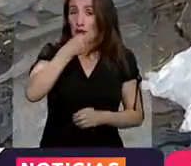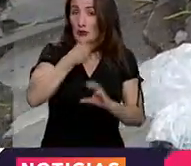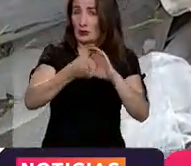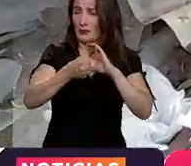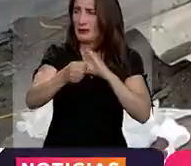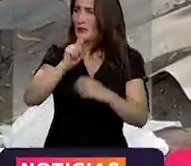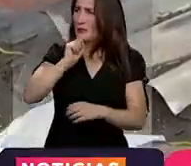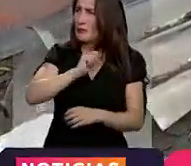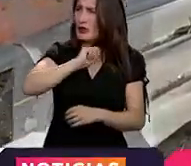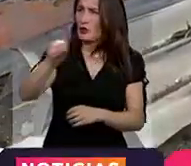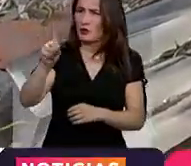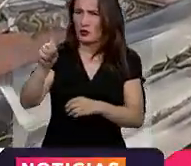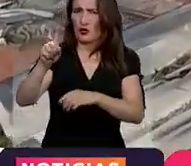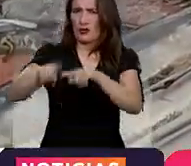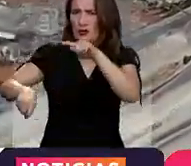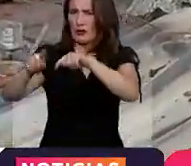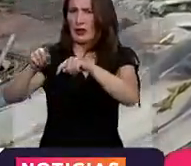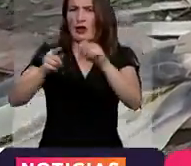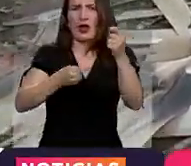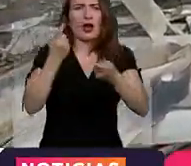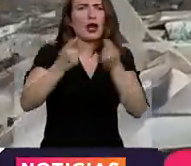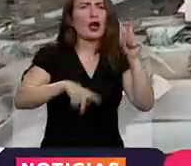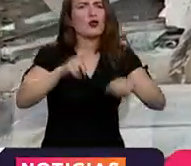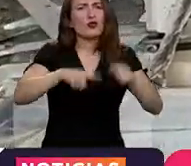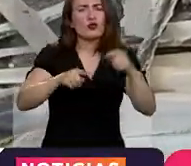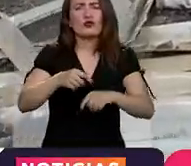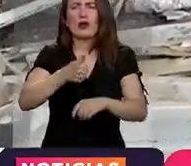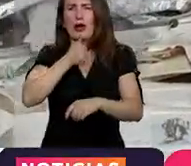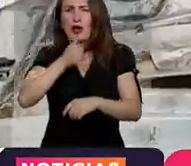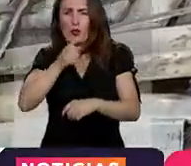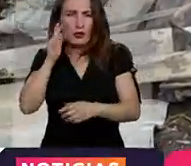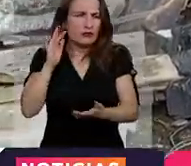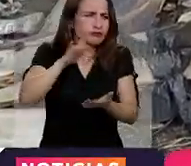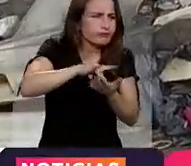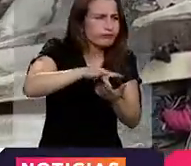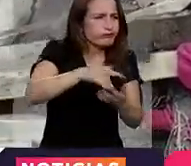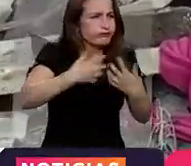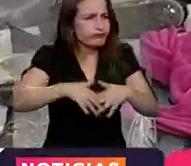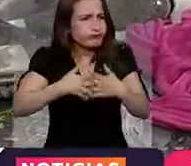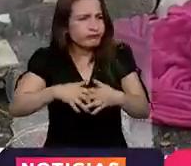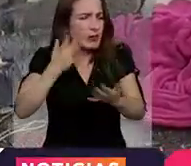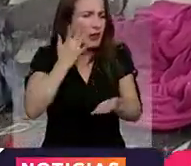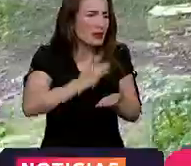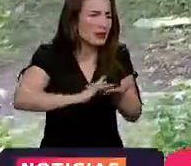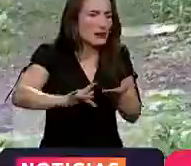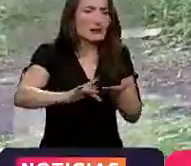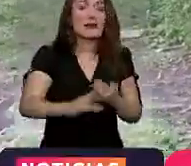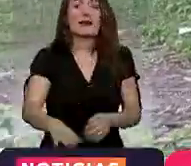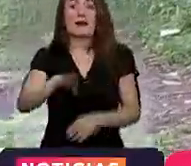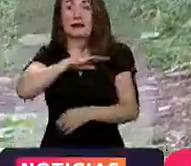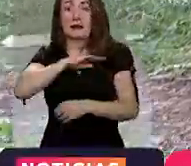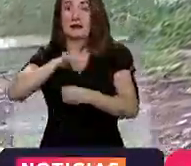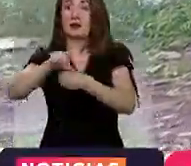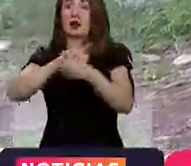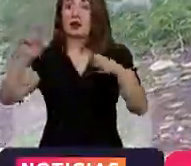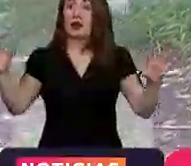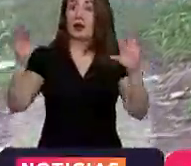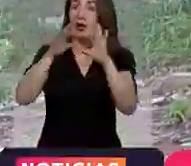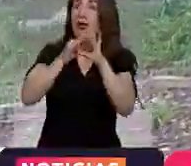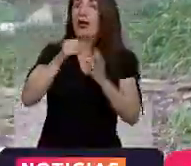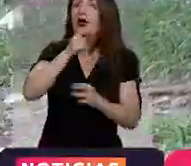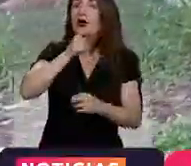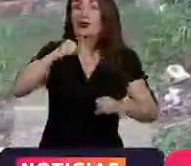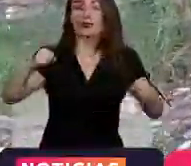tienen competencia frente a el acueducto de Bogotá, hará una visita para hacer una limpieza del cauce. La alcaldía local se articula con Aguas